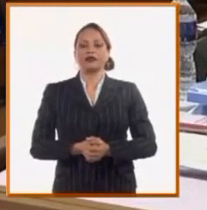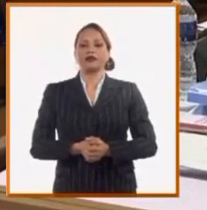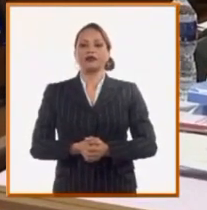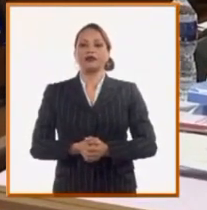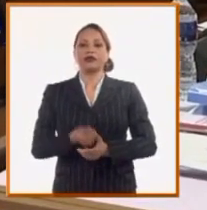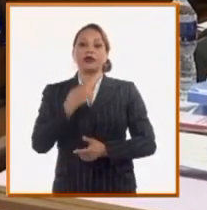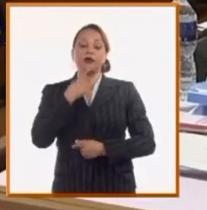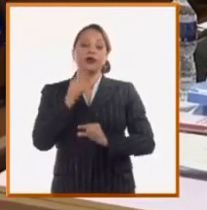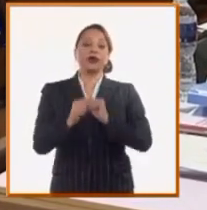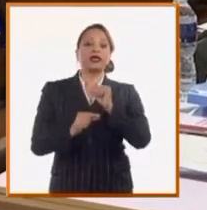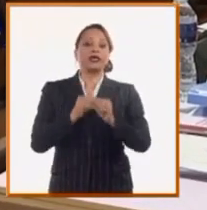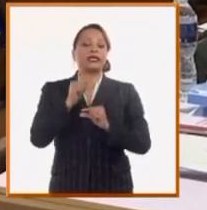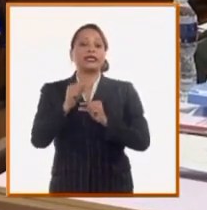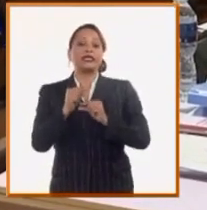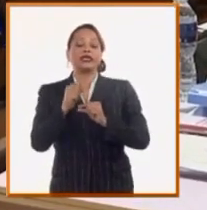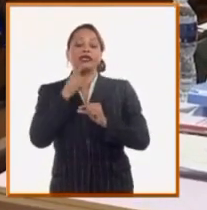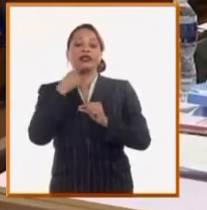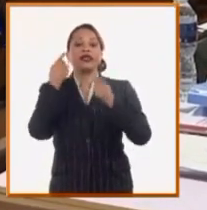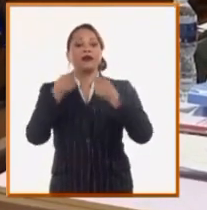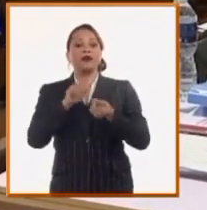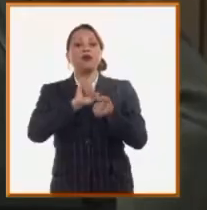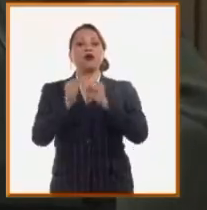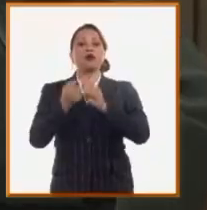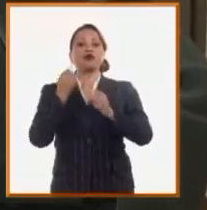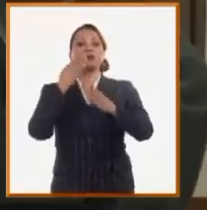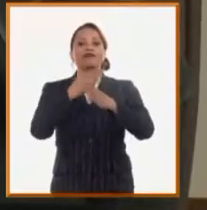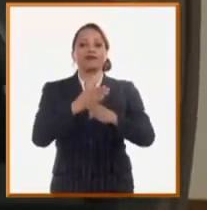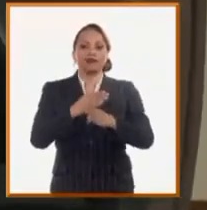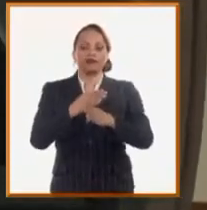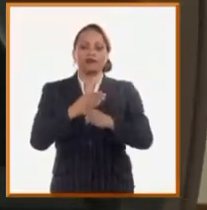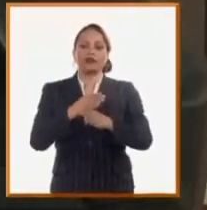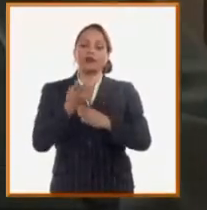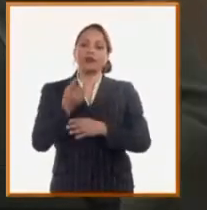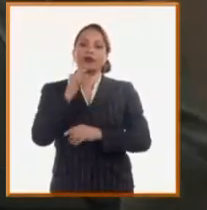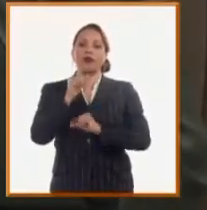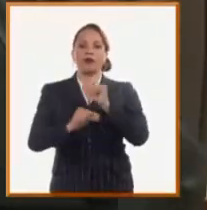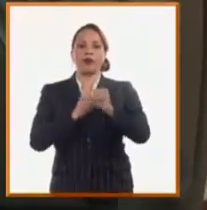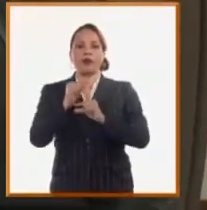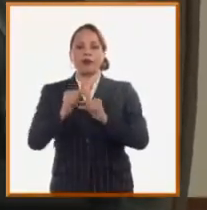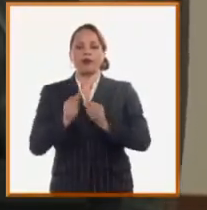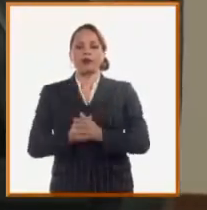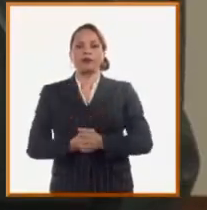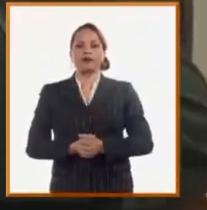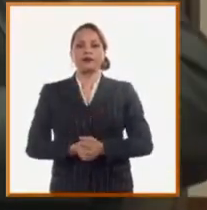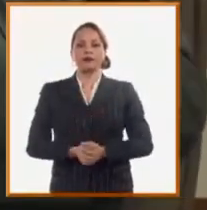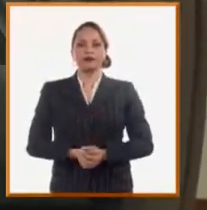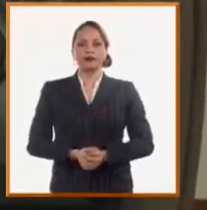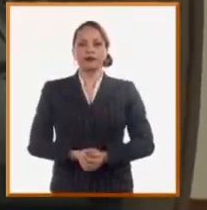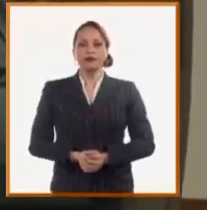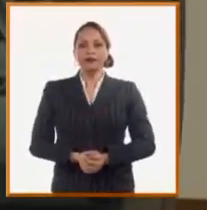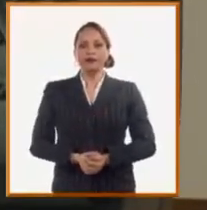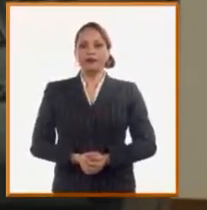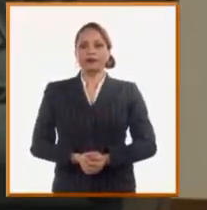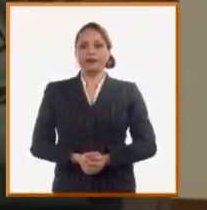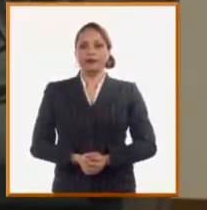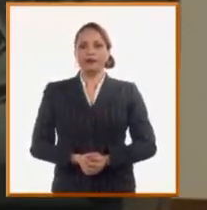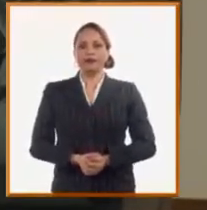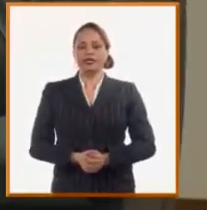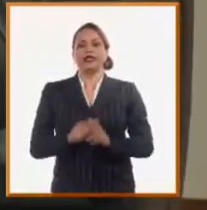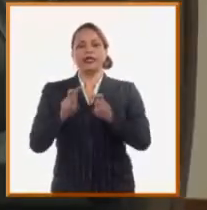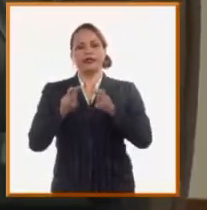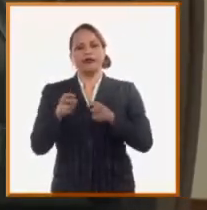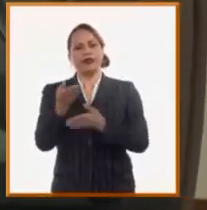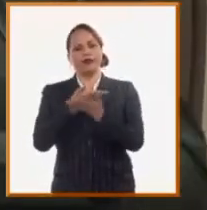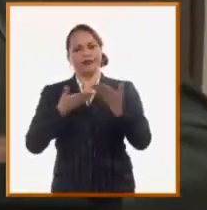no tenemos ninguna acción correctiva para poder ordenarlas. Ese es uno de los conceptos que hay que defender cuando discutamos